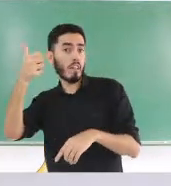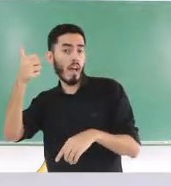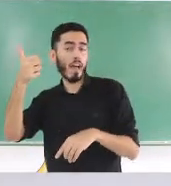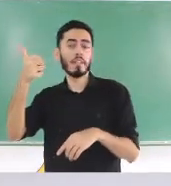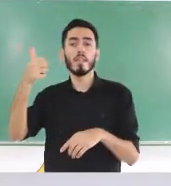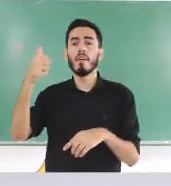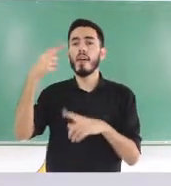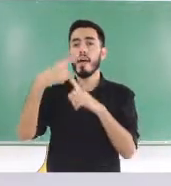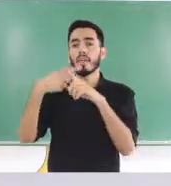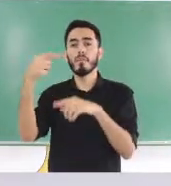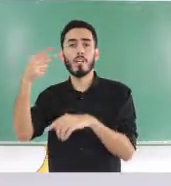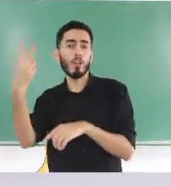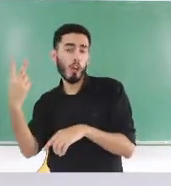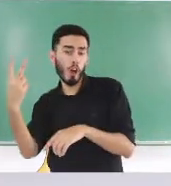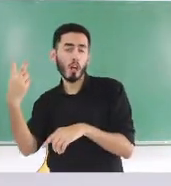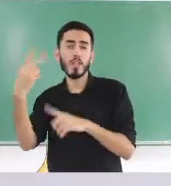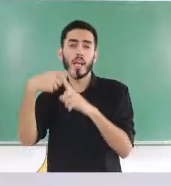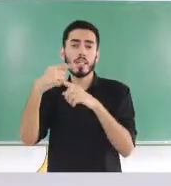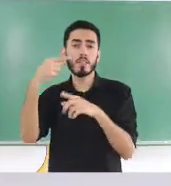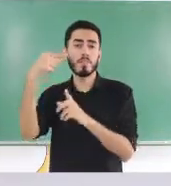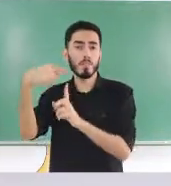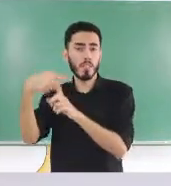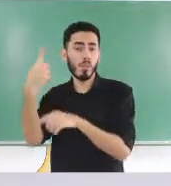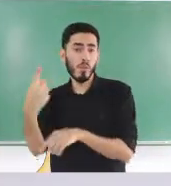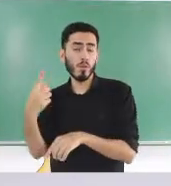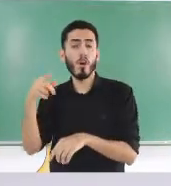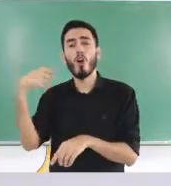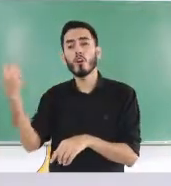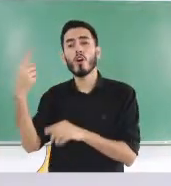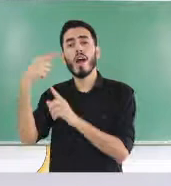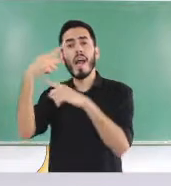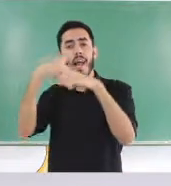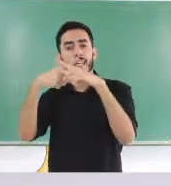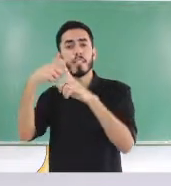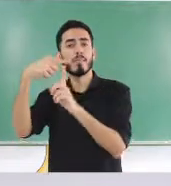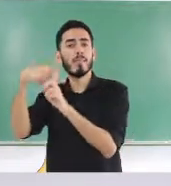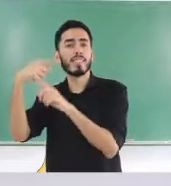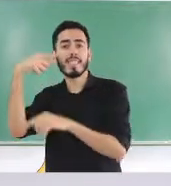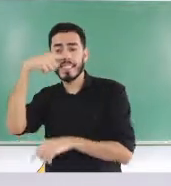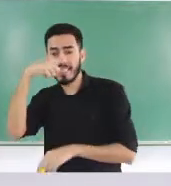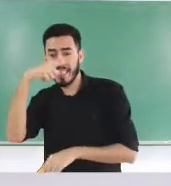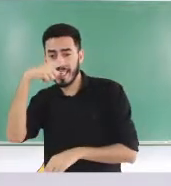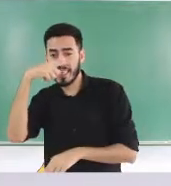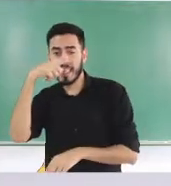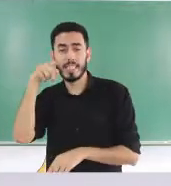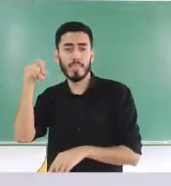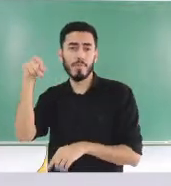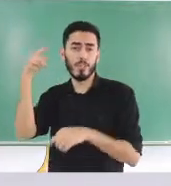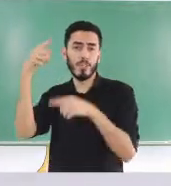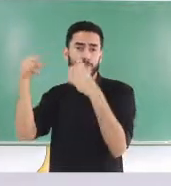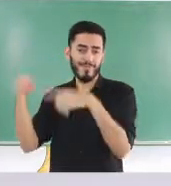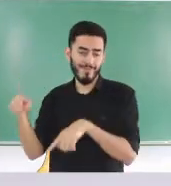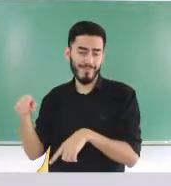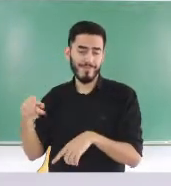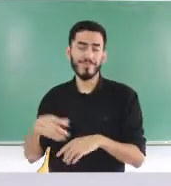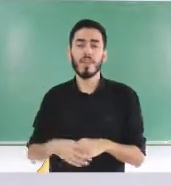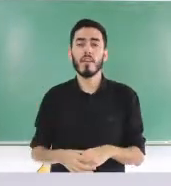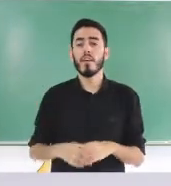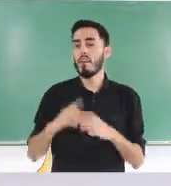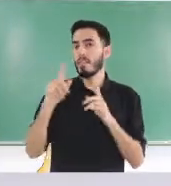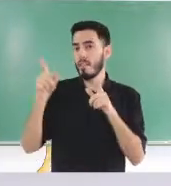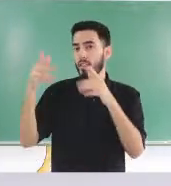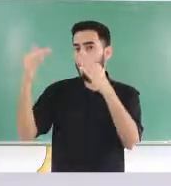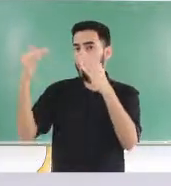2 centímetros, X más 1 y X más 7 centímetros. ¿Qué es lo que vamos a hacer? Vamos a armar también los segmentos,